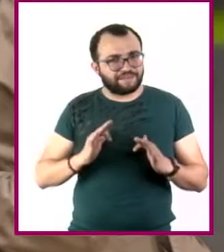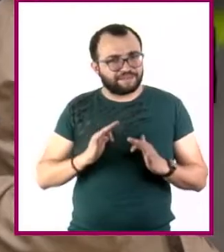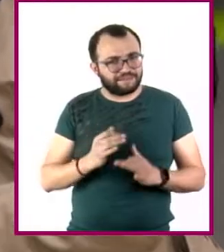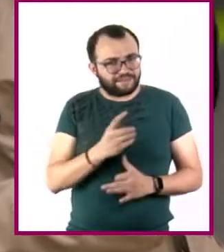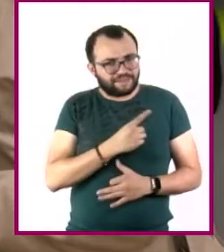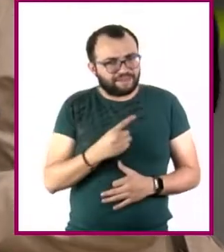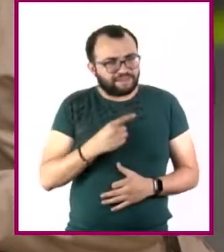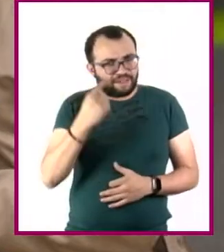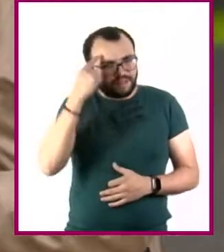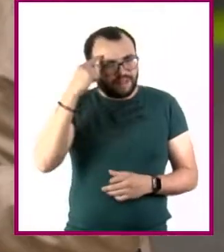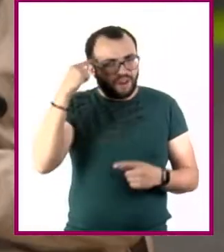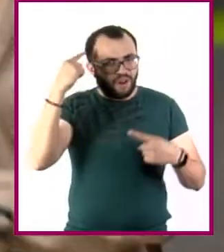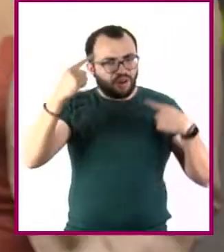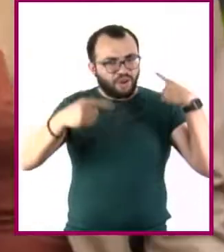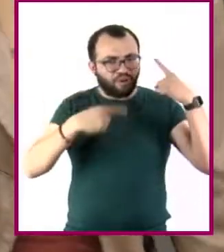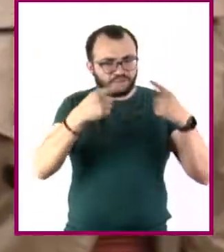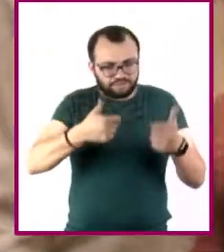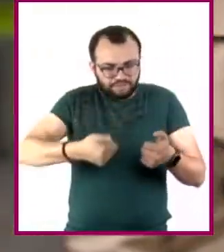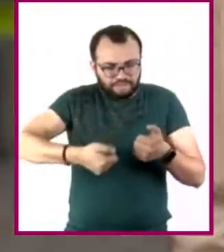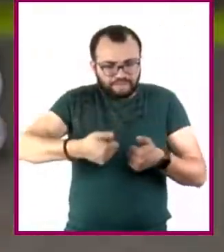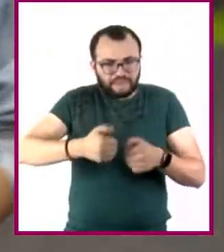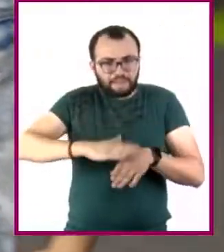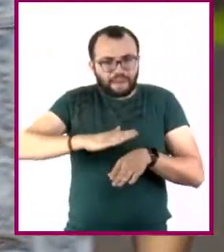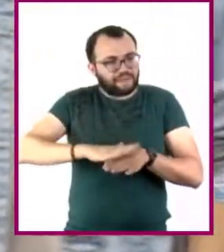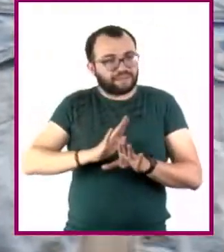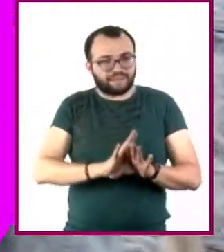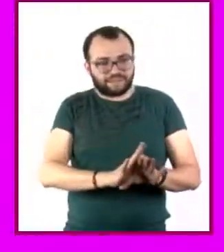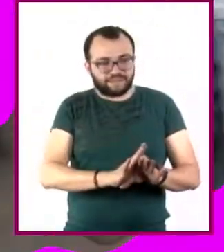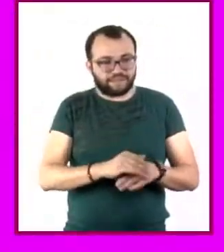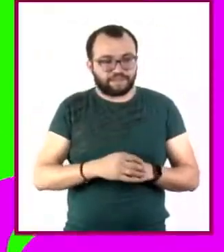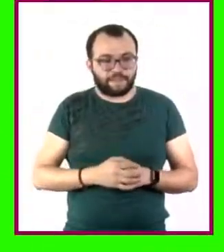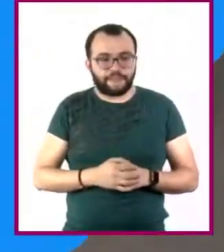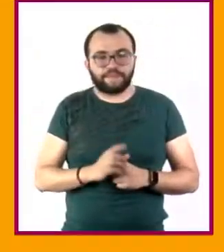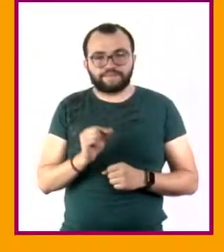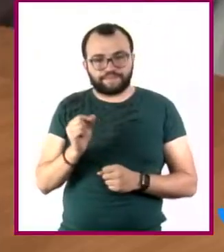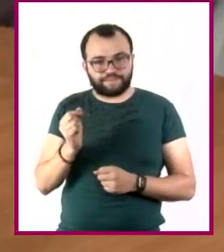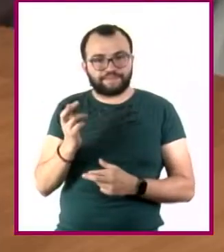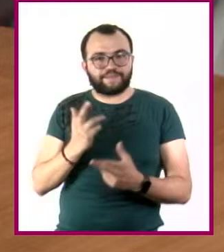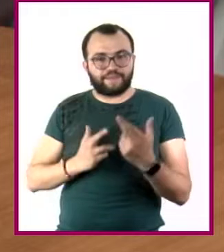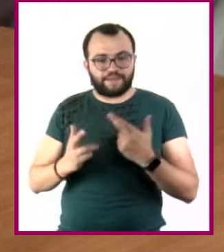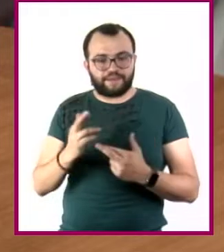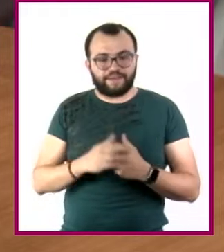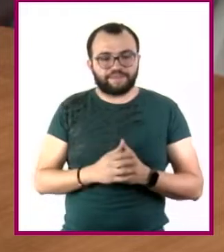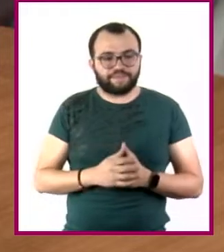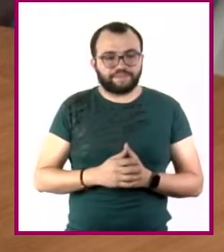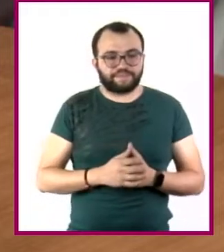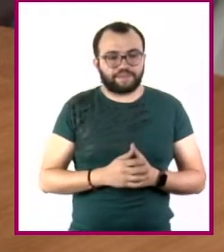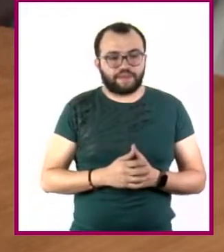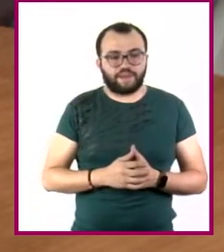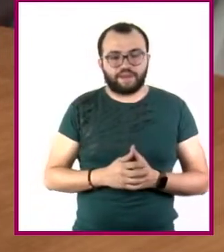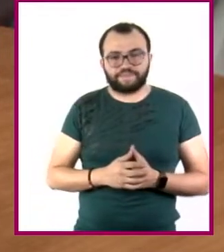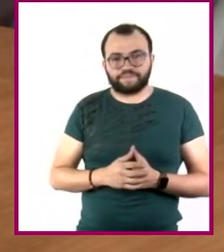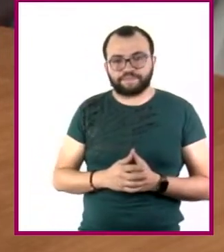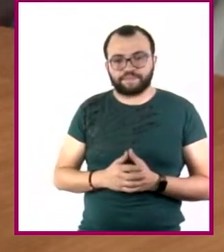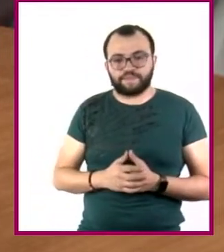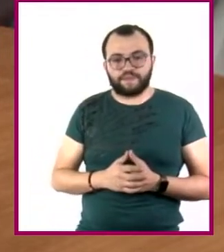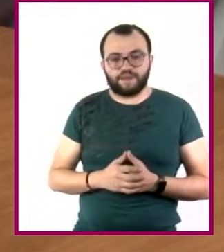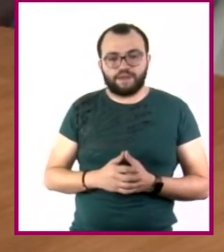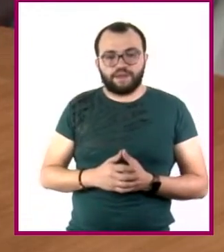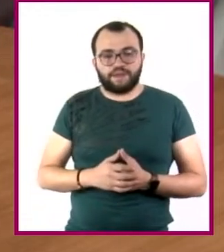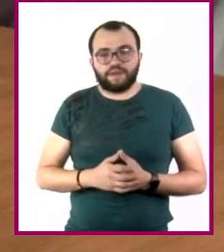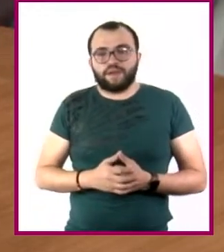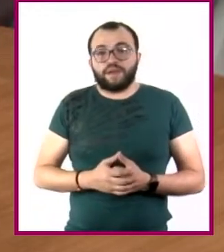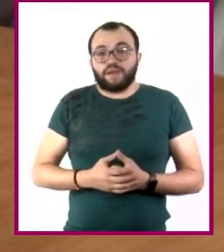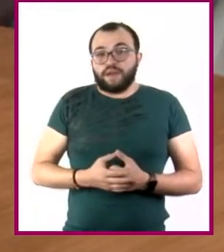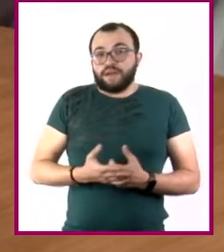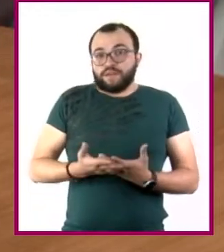perturbando. Allá vamos. Bueno. Al rato volvemos. Sí, señorita. Pues ya estamos aquí, Lu. Esta es la